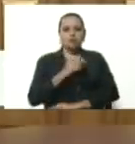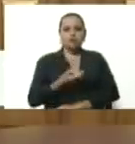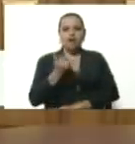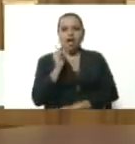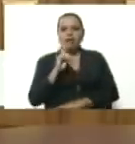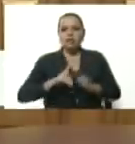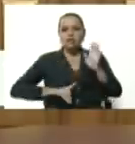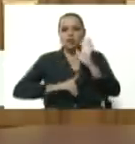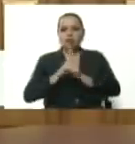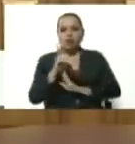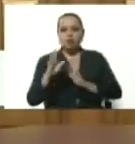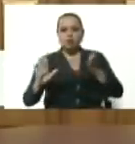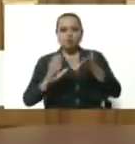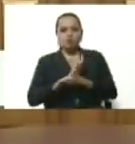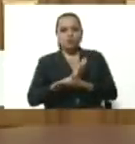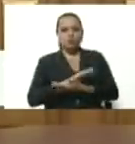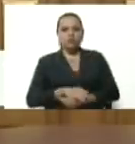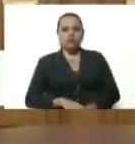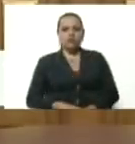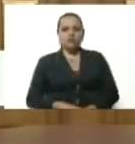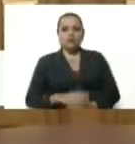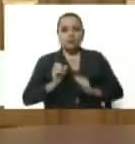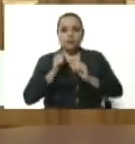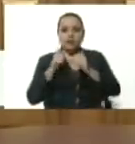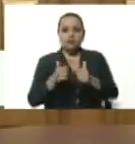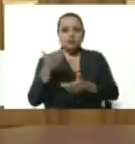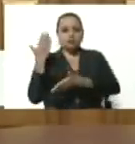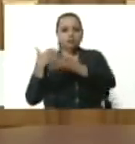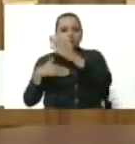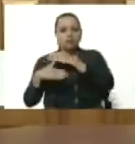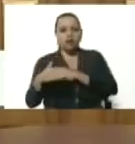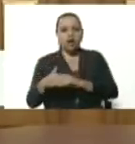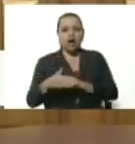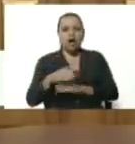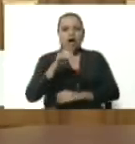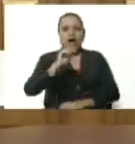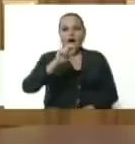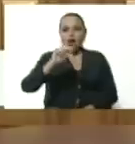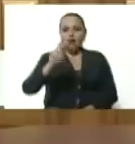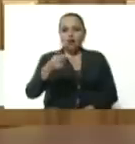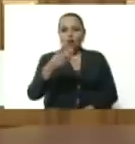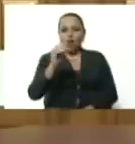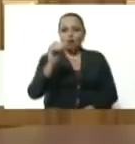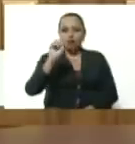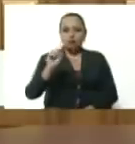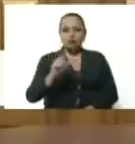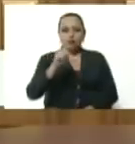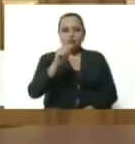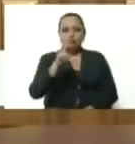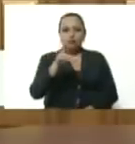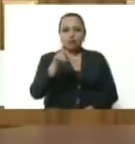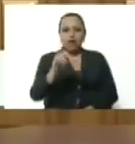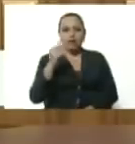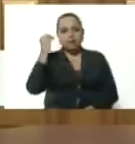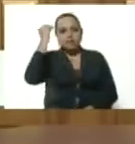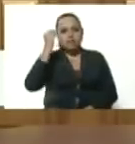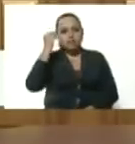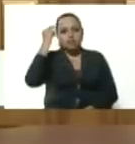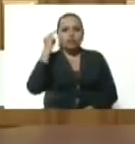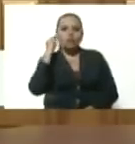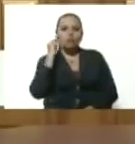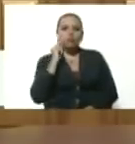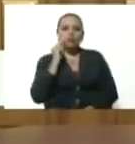desarrolla a partir de Angostura y en todo lo que es la doctrina del libertador Simón